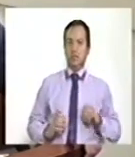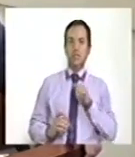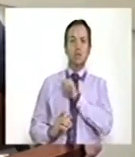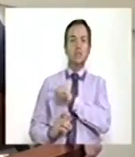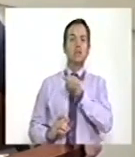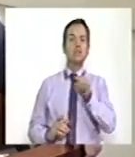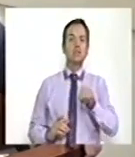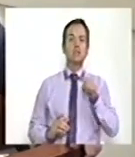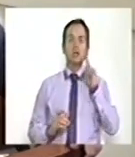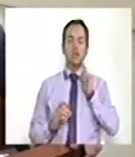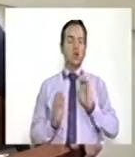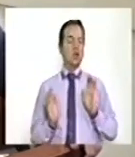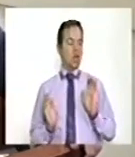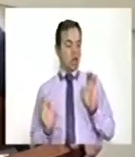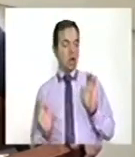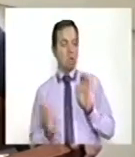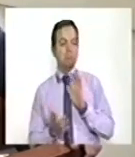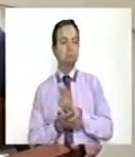abordaban aforados